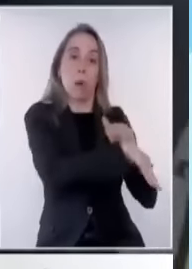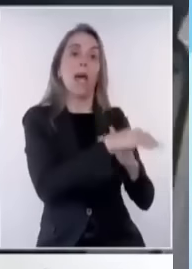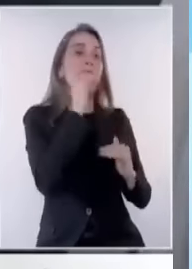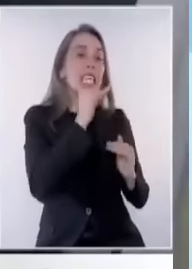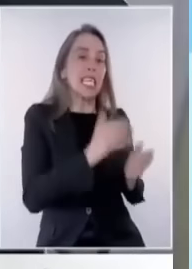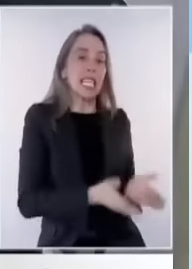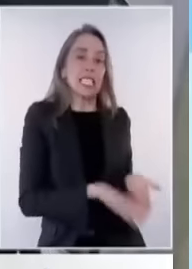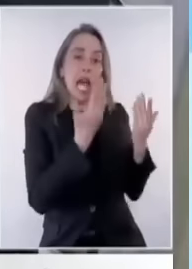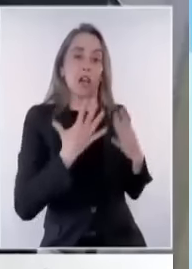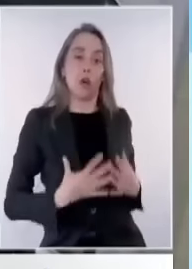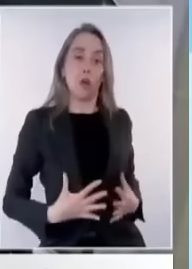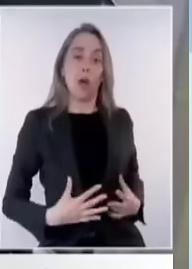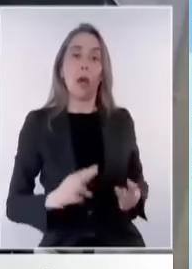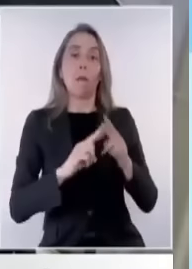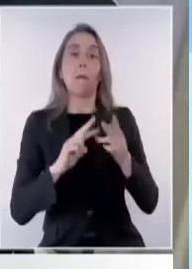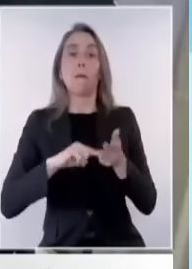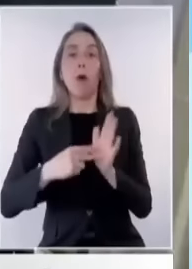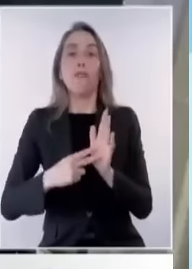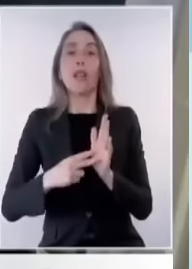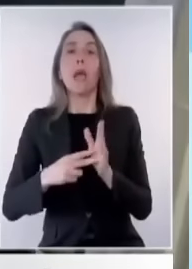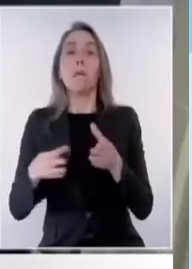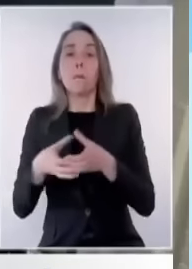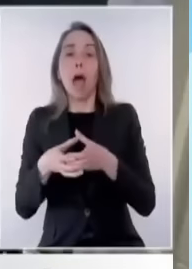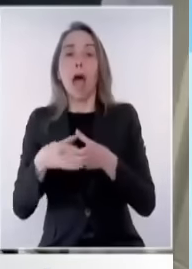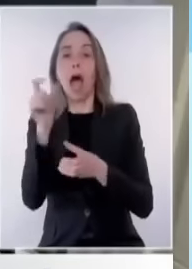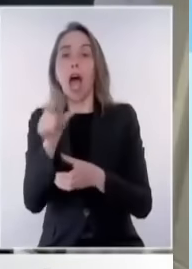y todo un tema con la colonia española en Iquique.